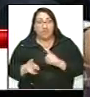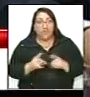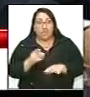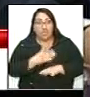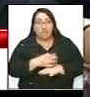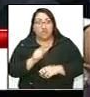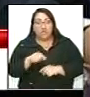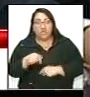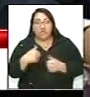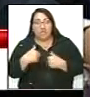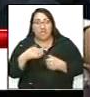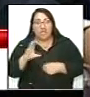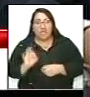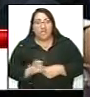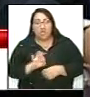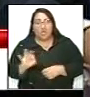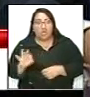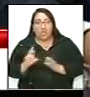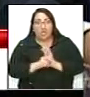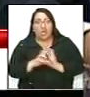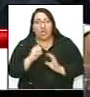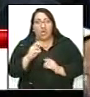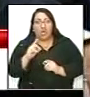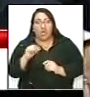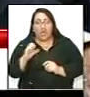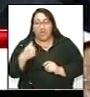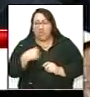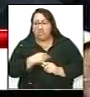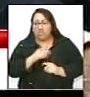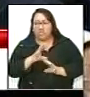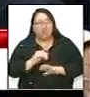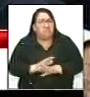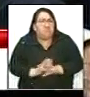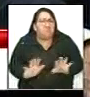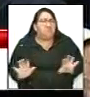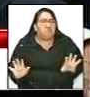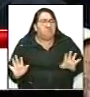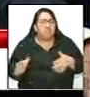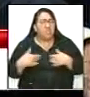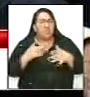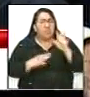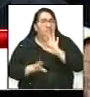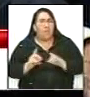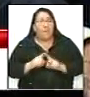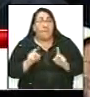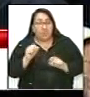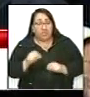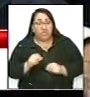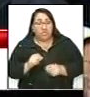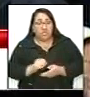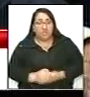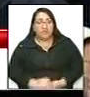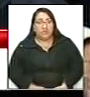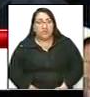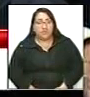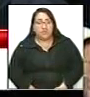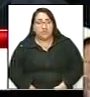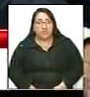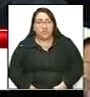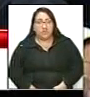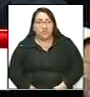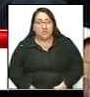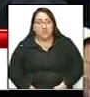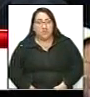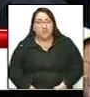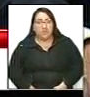sobre si esto debe ser o no debe ser ley orgánica. La verdad, nosotros no hacemos cuestión de Estado, pero solamente para efectos de que se